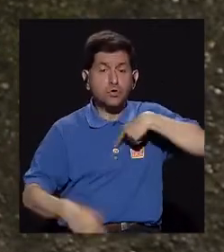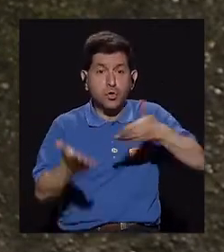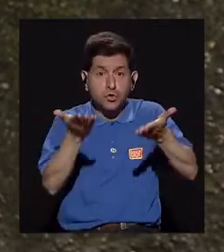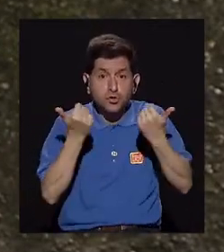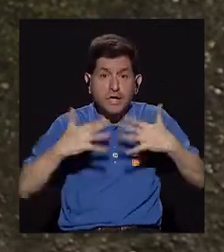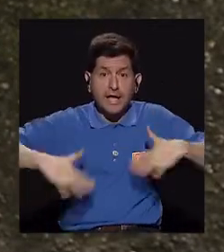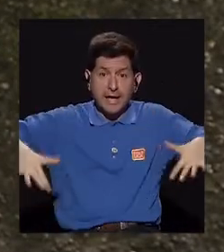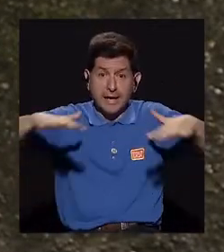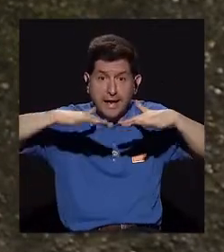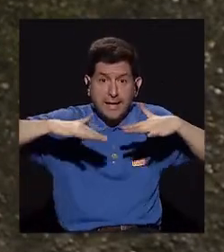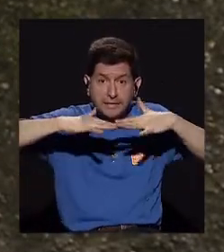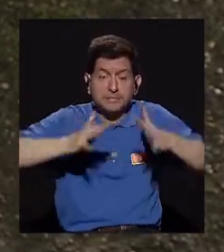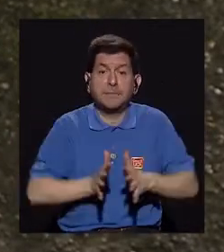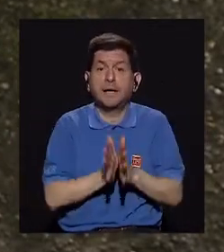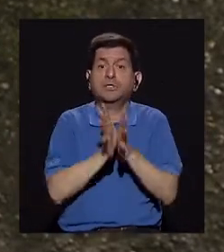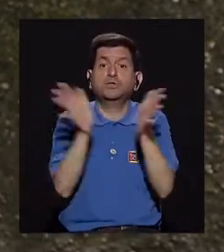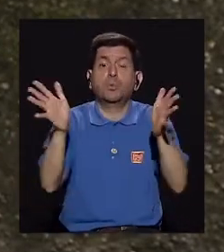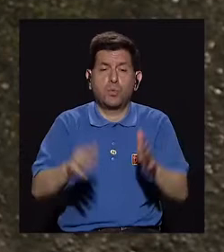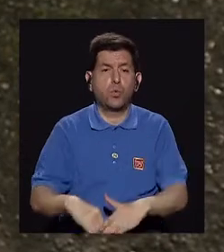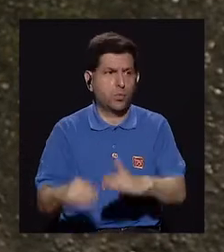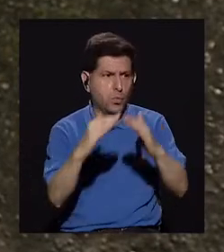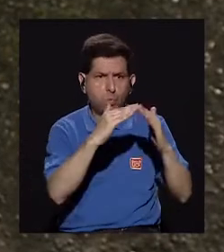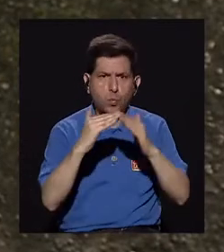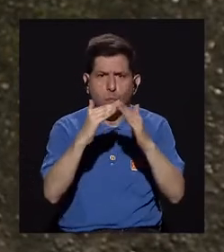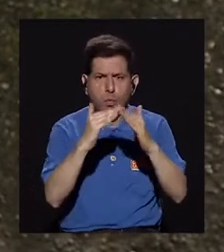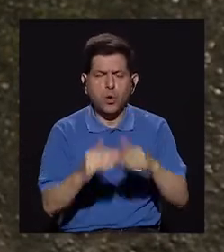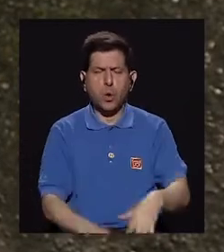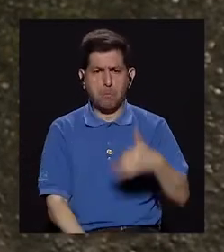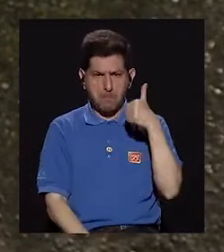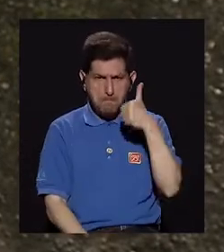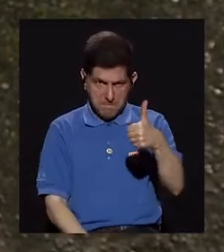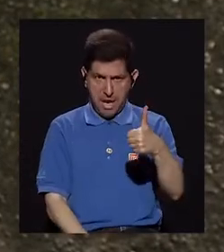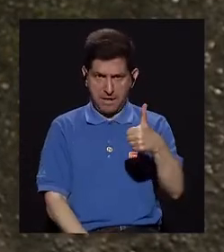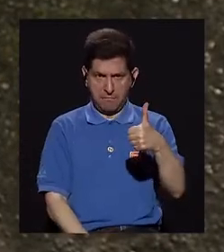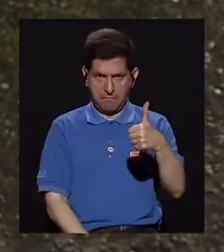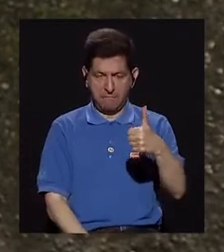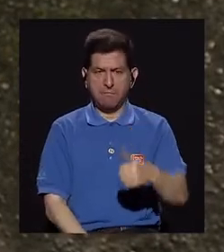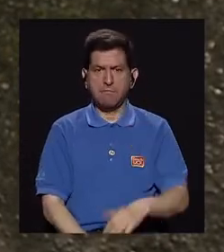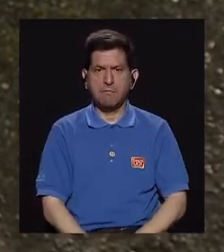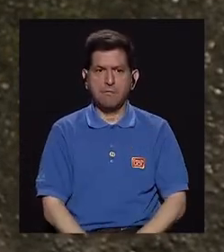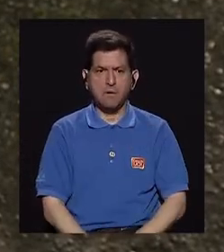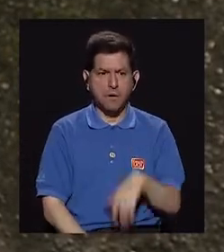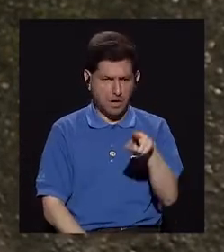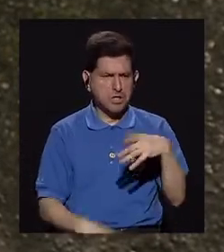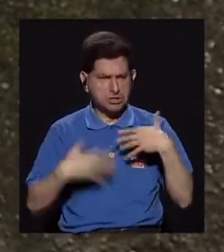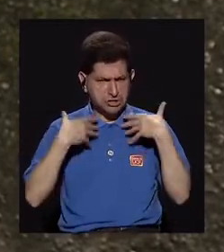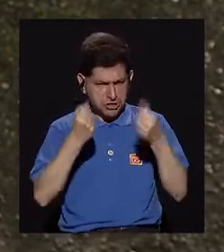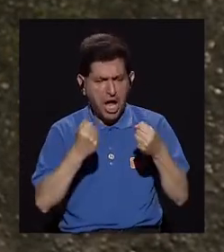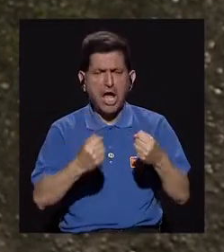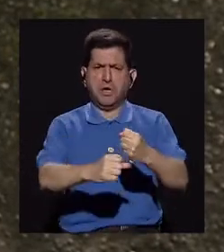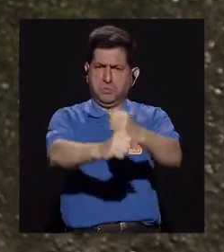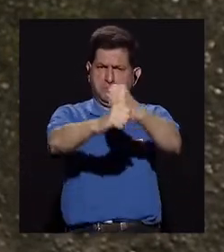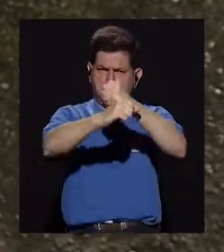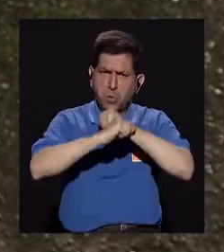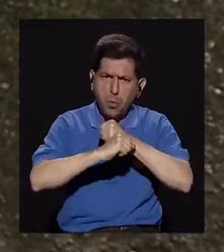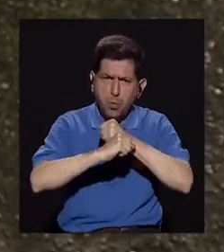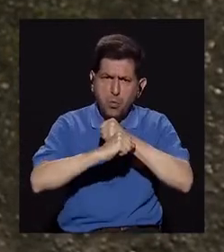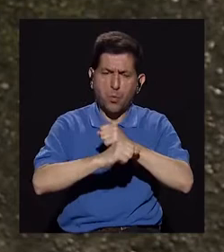queremos que un espacio público de nuestras comunidades esté bien y esté sano, esté